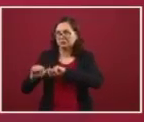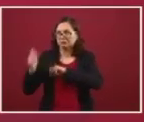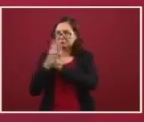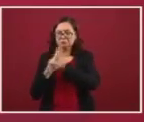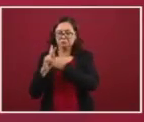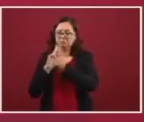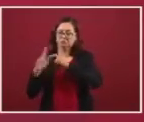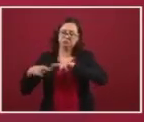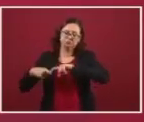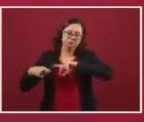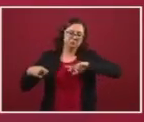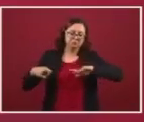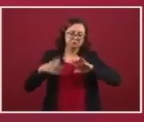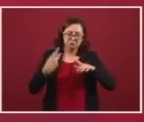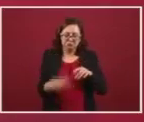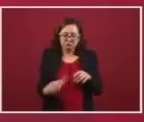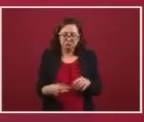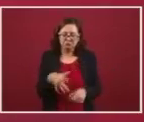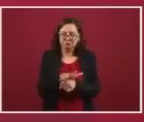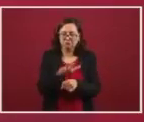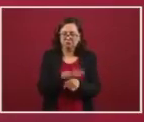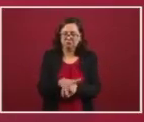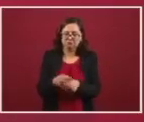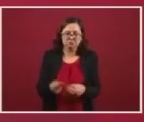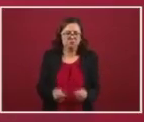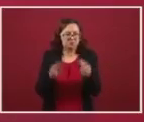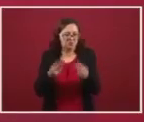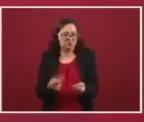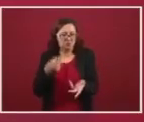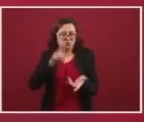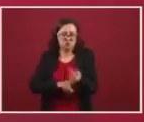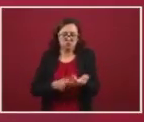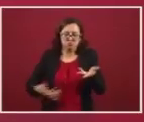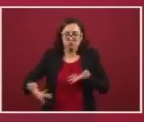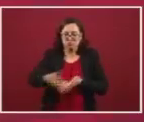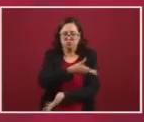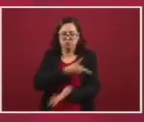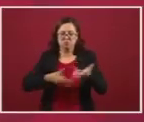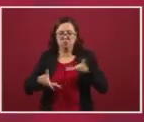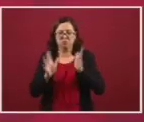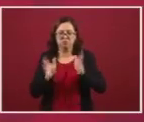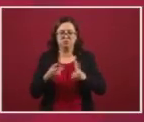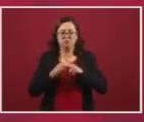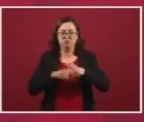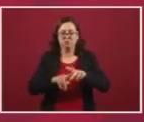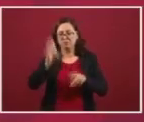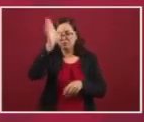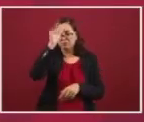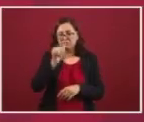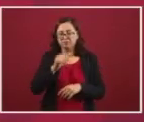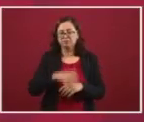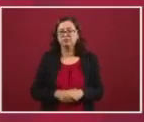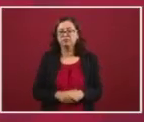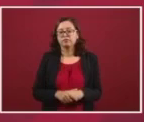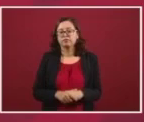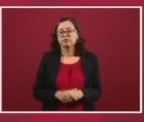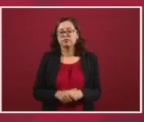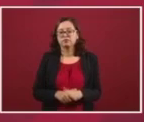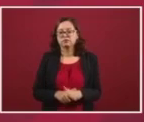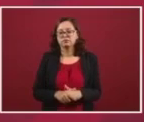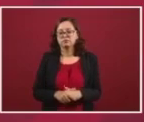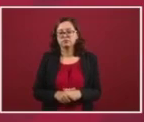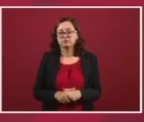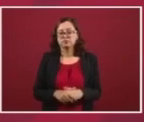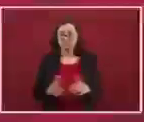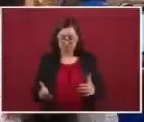la industria nacional y del mercado interno. Estos son acuerdos que estamos tomando. Acerca de lo que